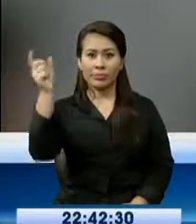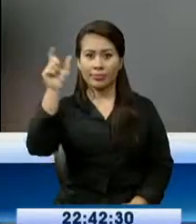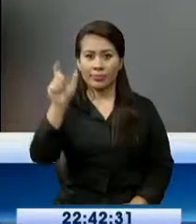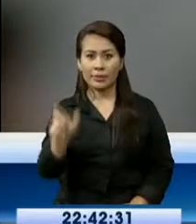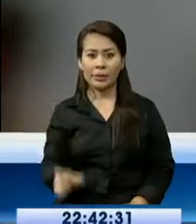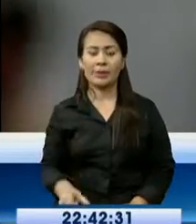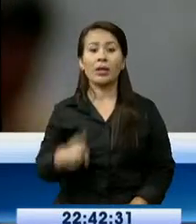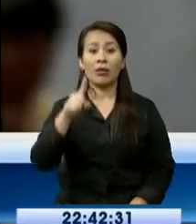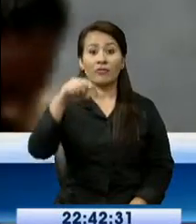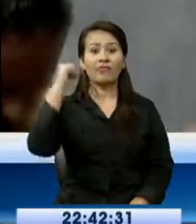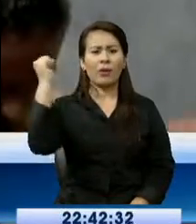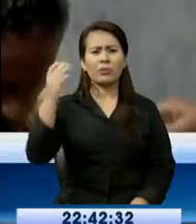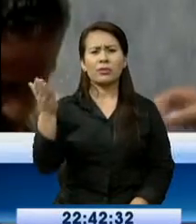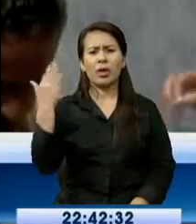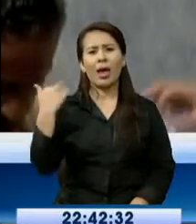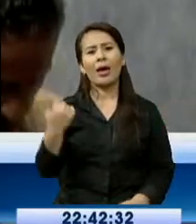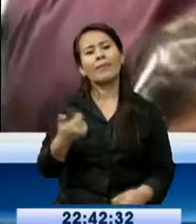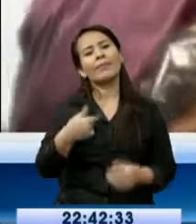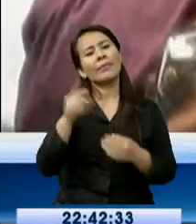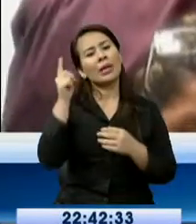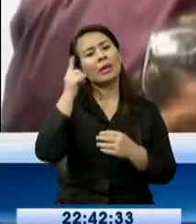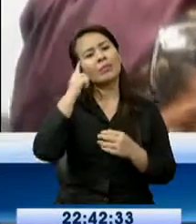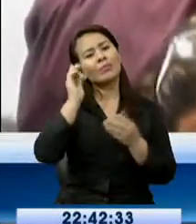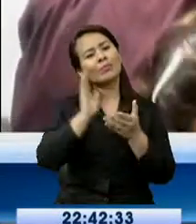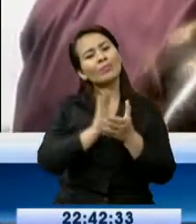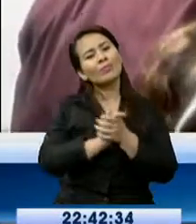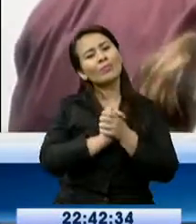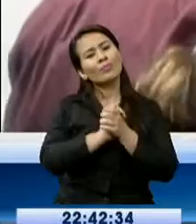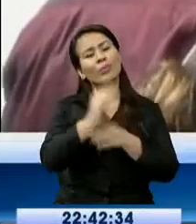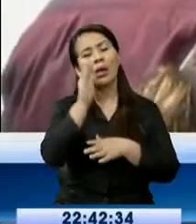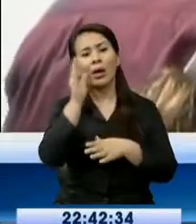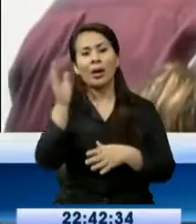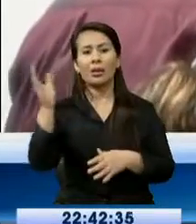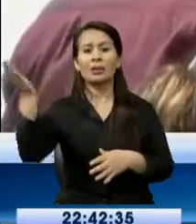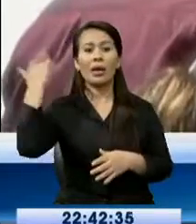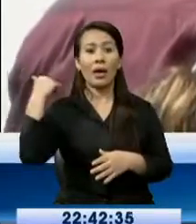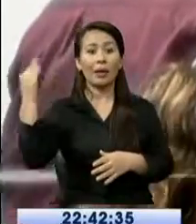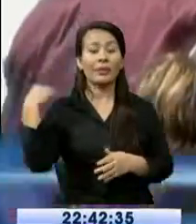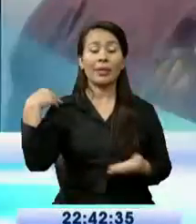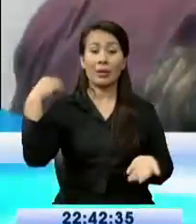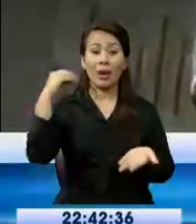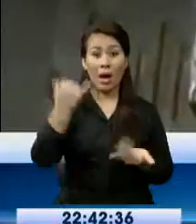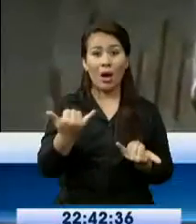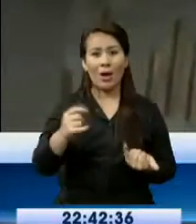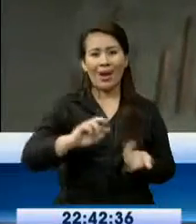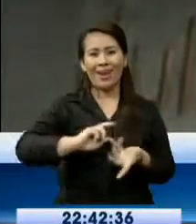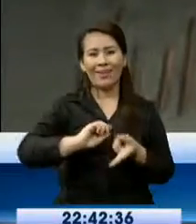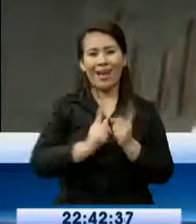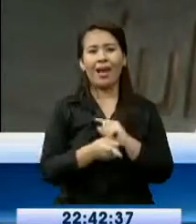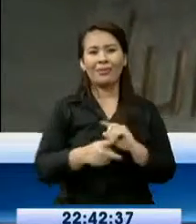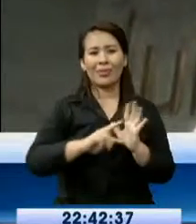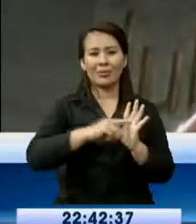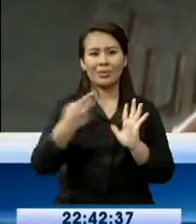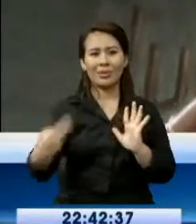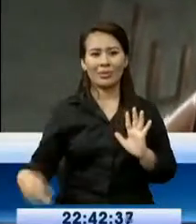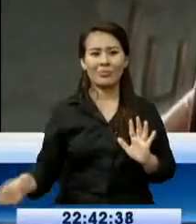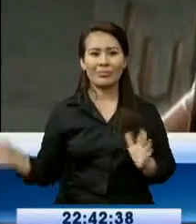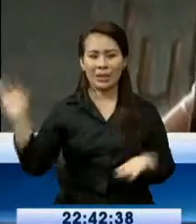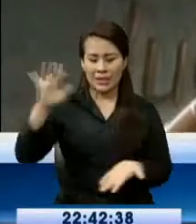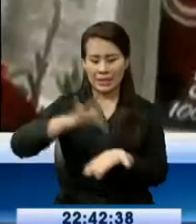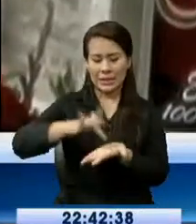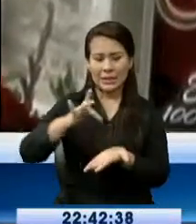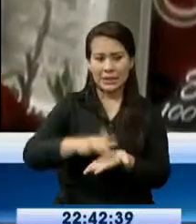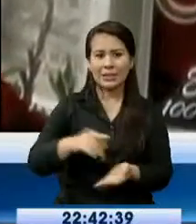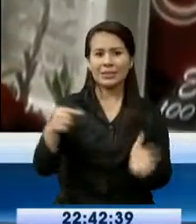Un zorzal que vive levitando en las cintas magnetofónicas, digitalizadas por la tecnología. Apareció como